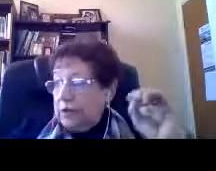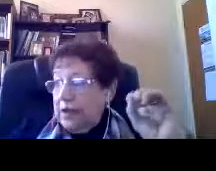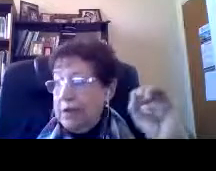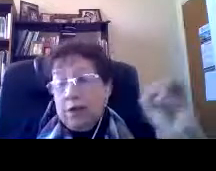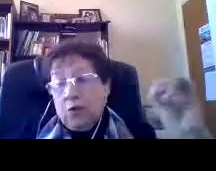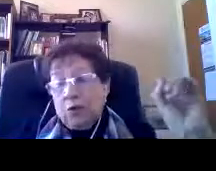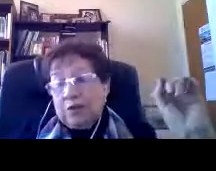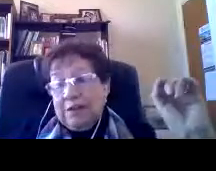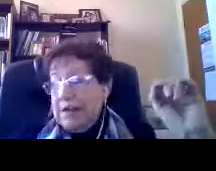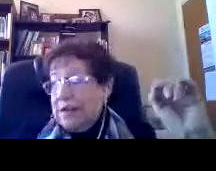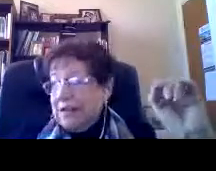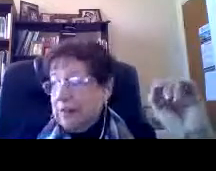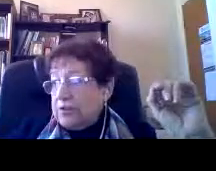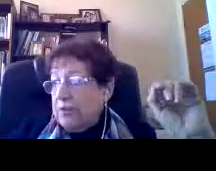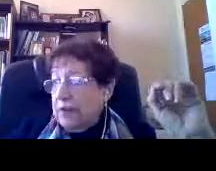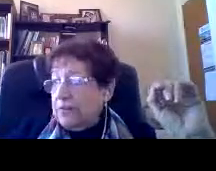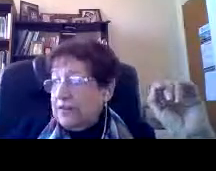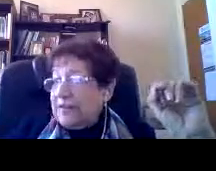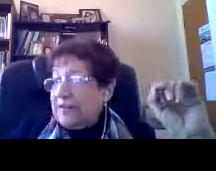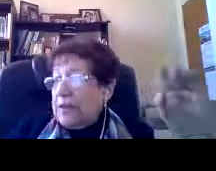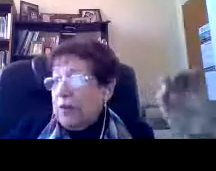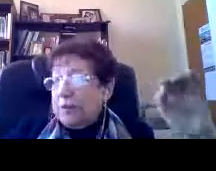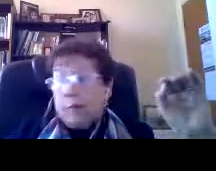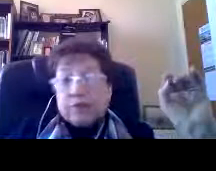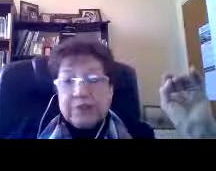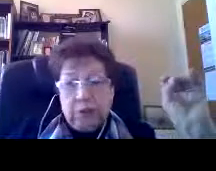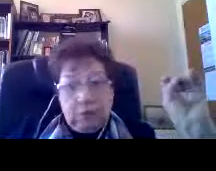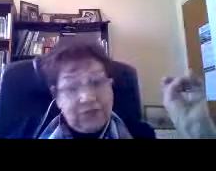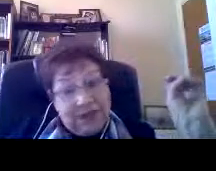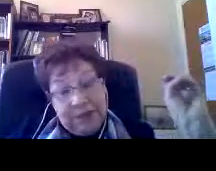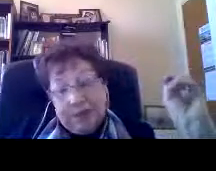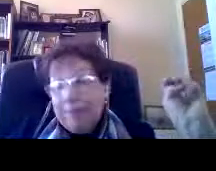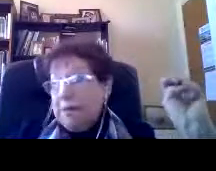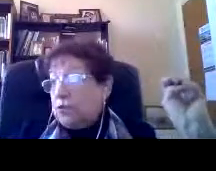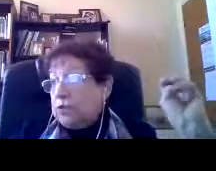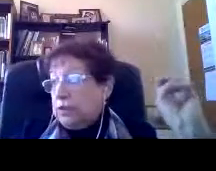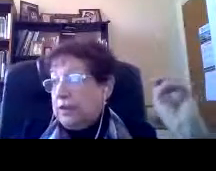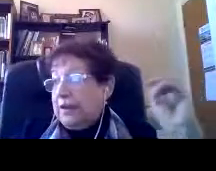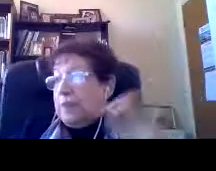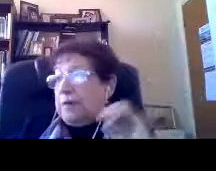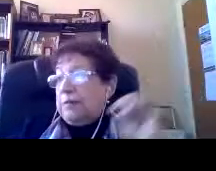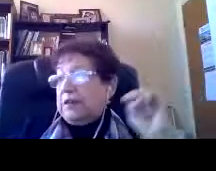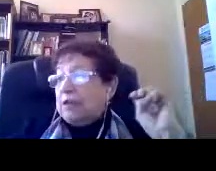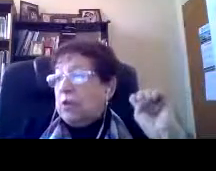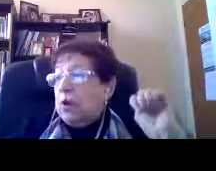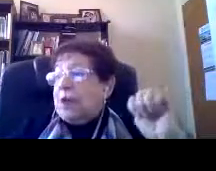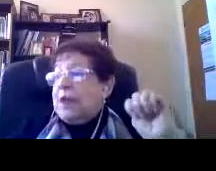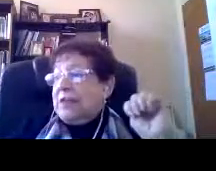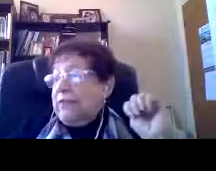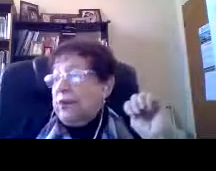del total de niños con TDAH, aproximadamente 50%, o sea, la mitad de ellos continuarían